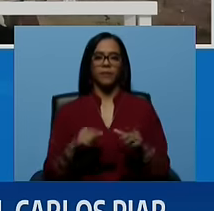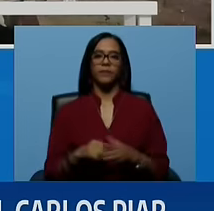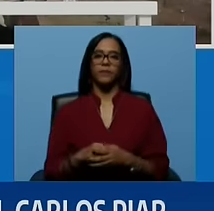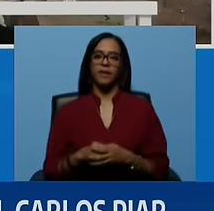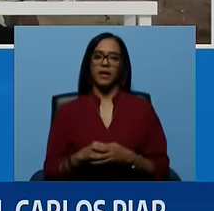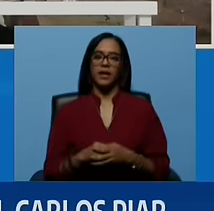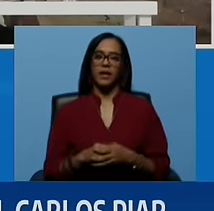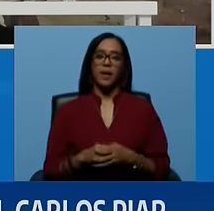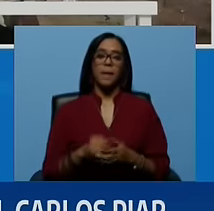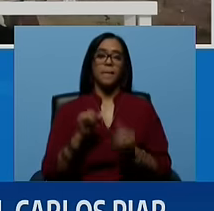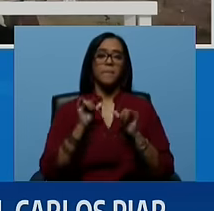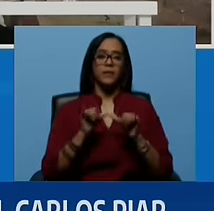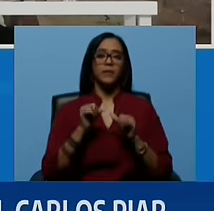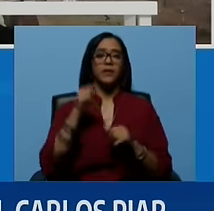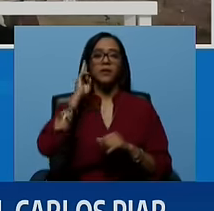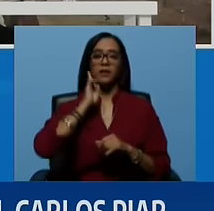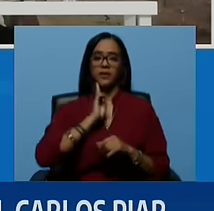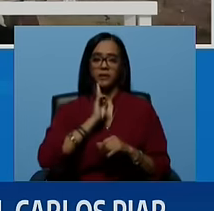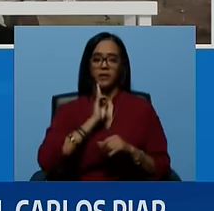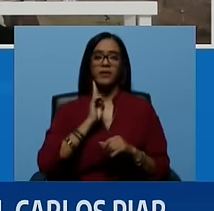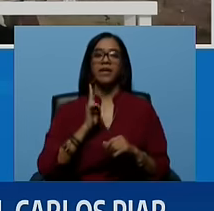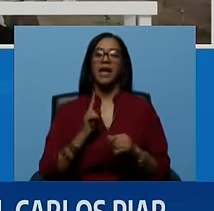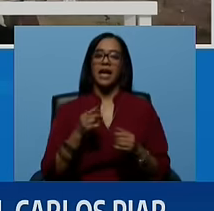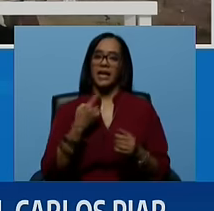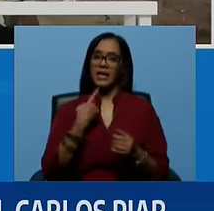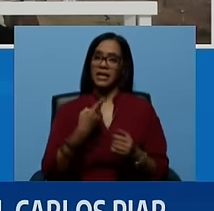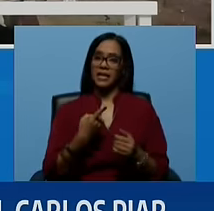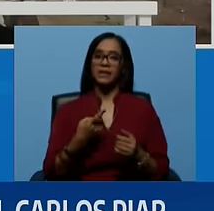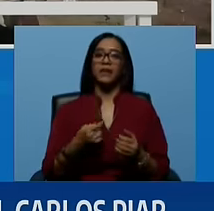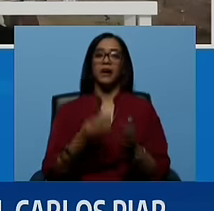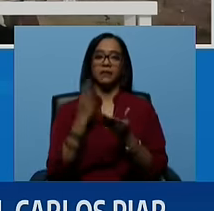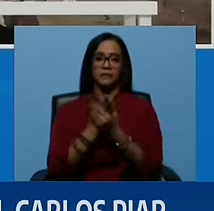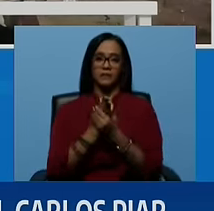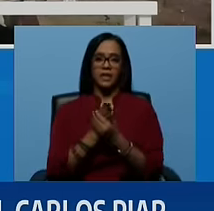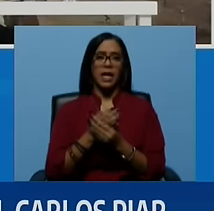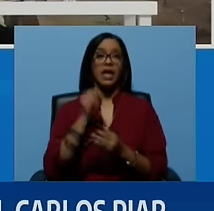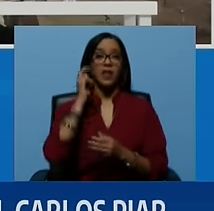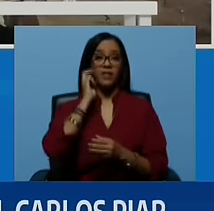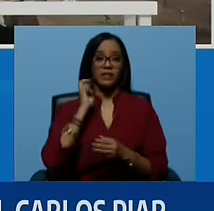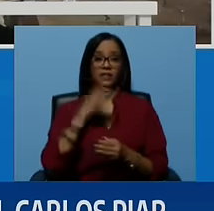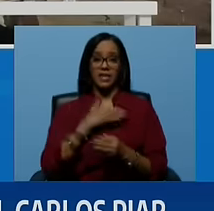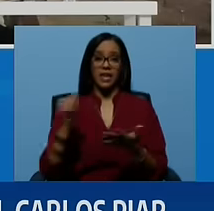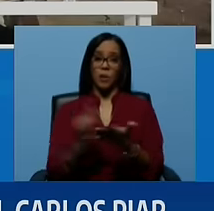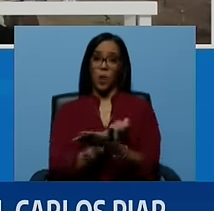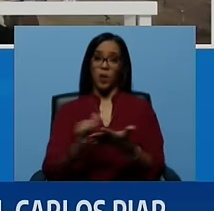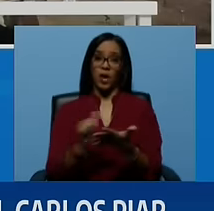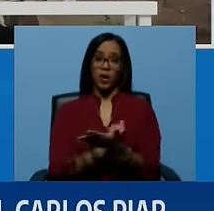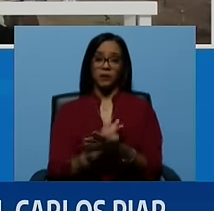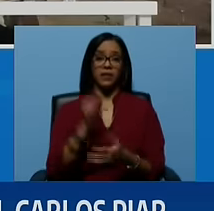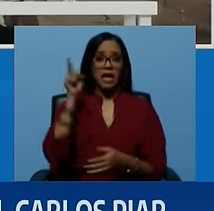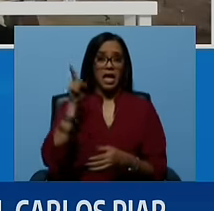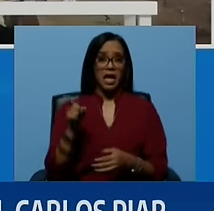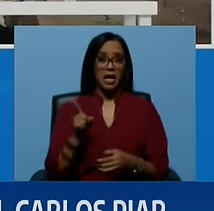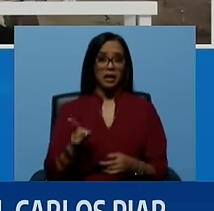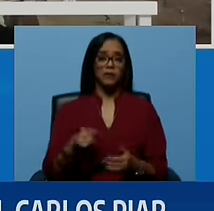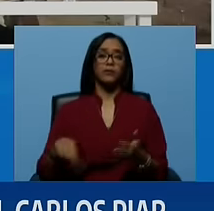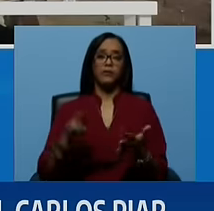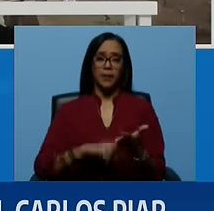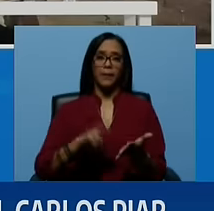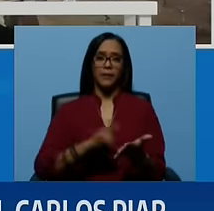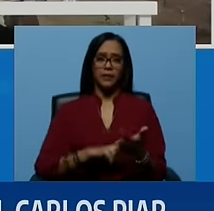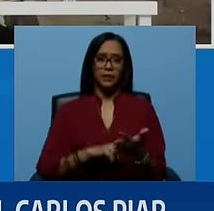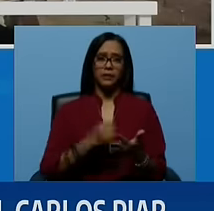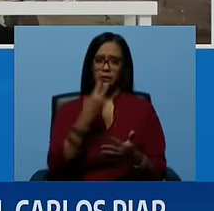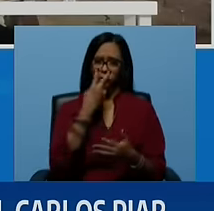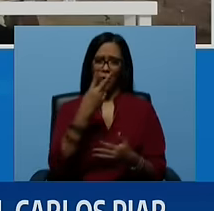libertador Simón Bolívar y que los fascistas pretenden borrar ellos insisten yo le veo a ellos en